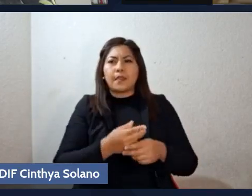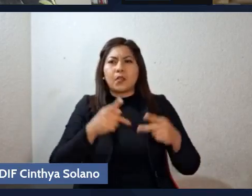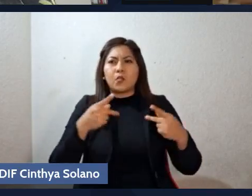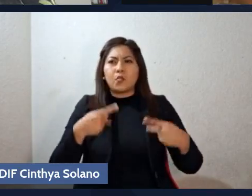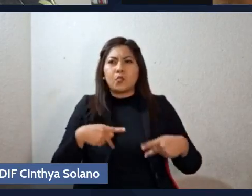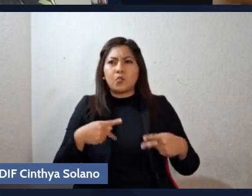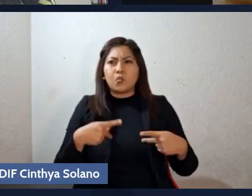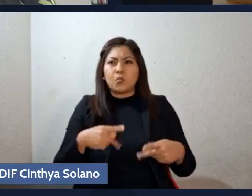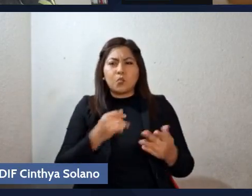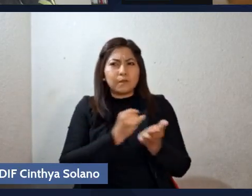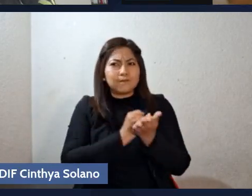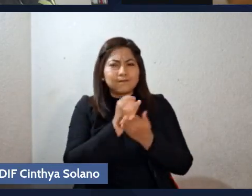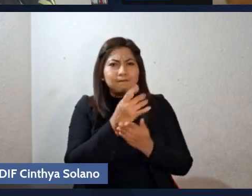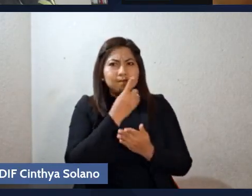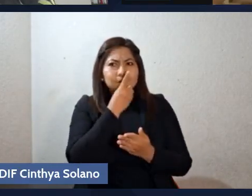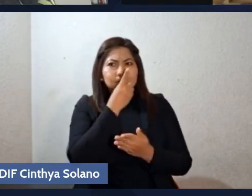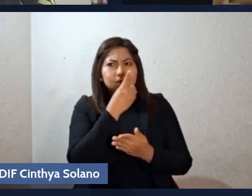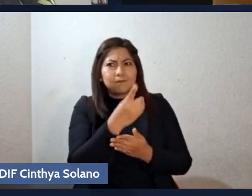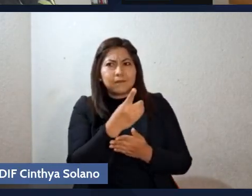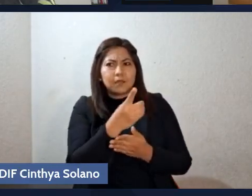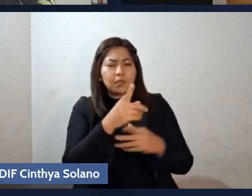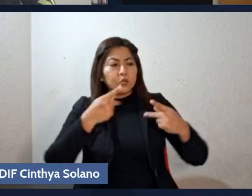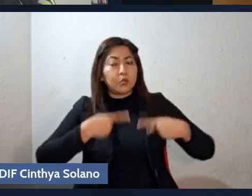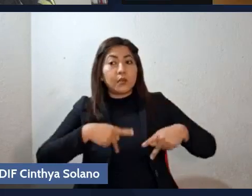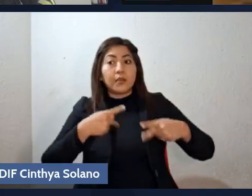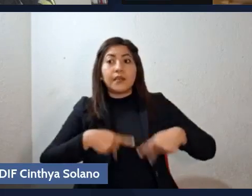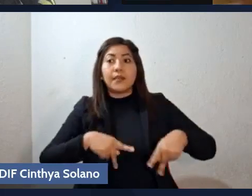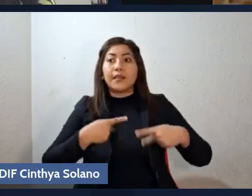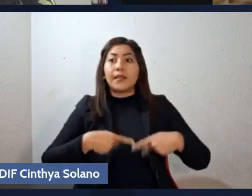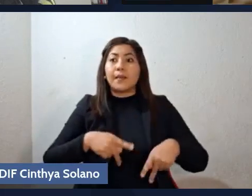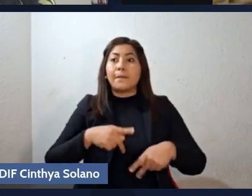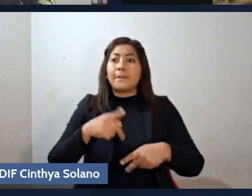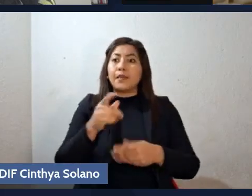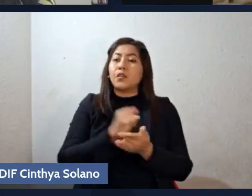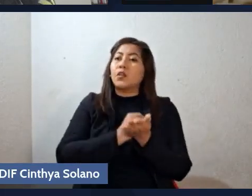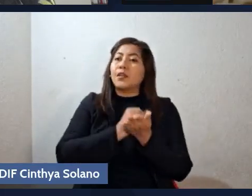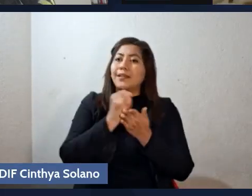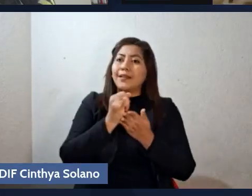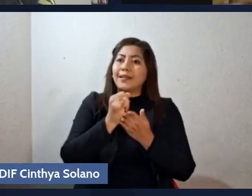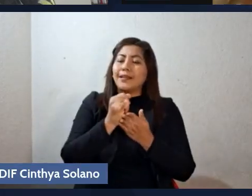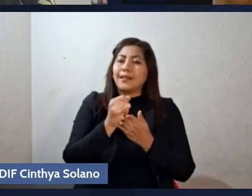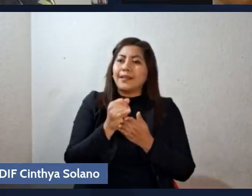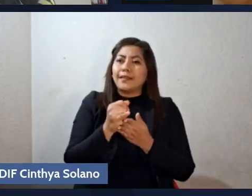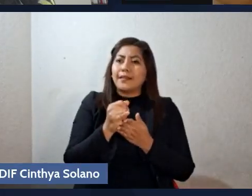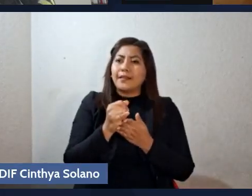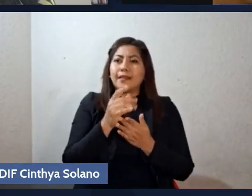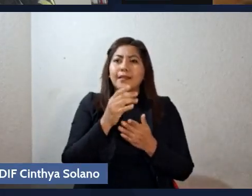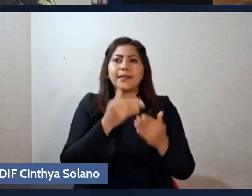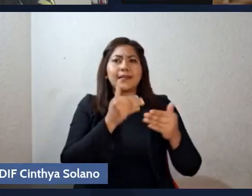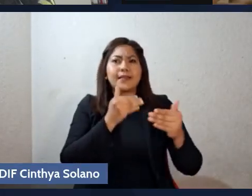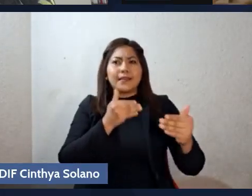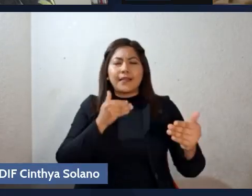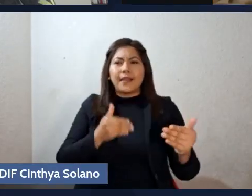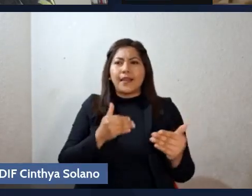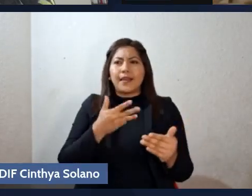de la persona que va a hacer la disposición, obviamente previa a su toma de generales